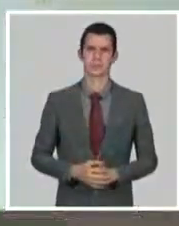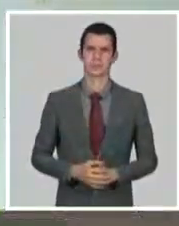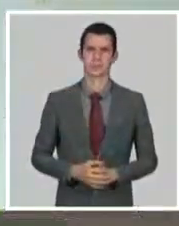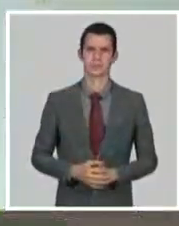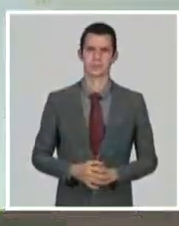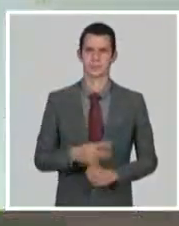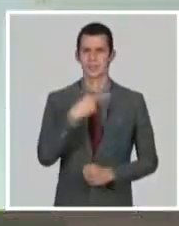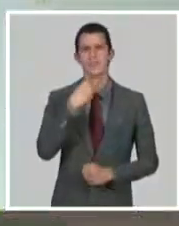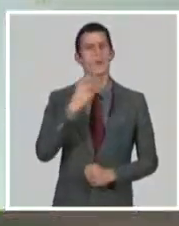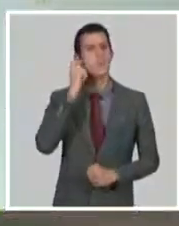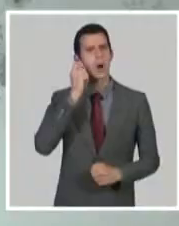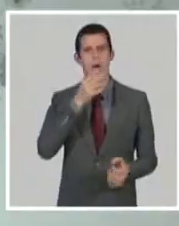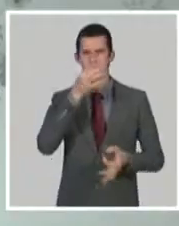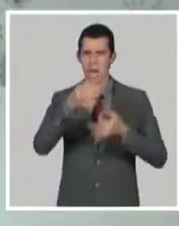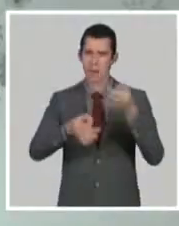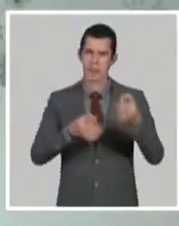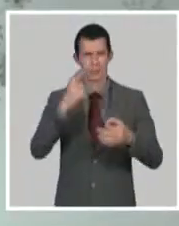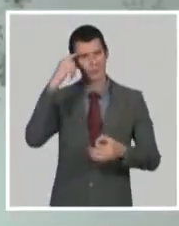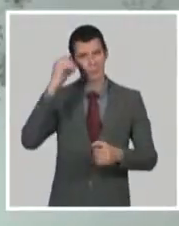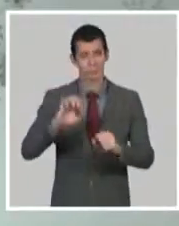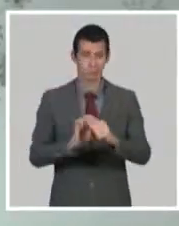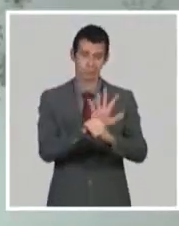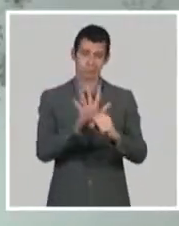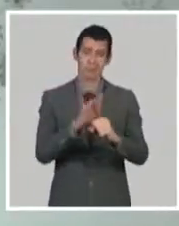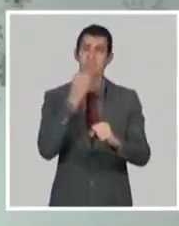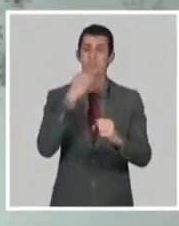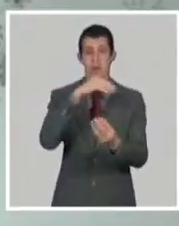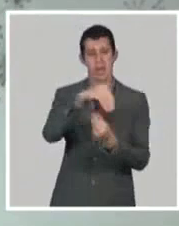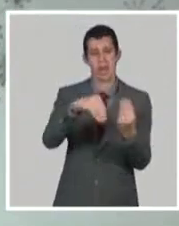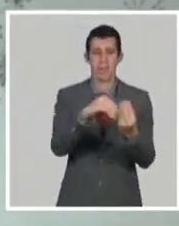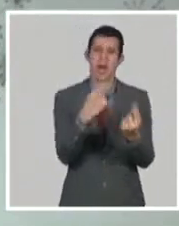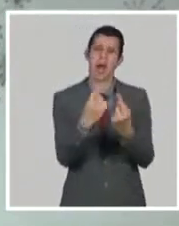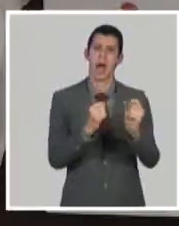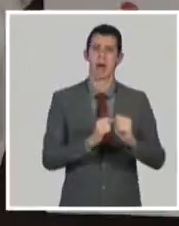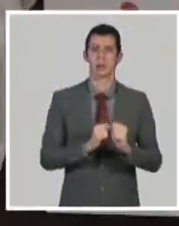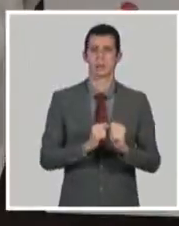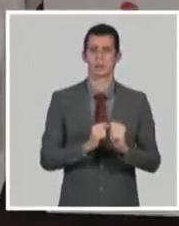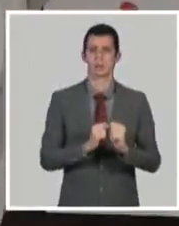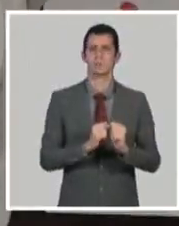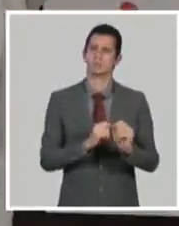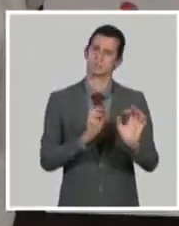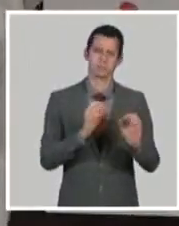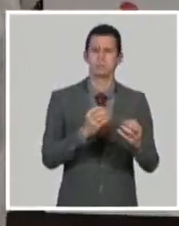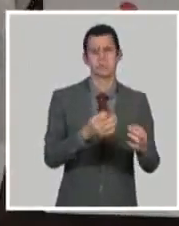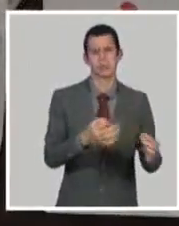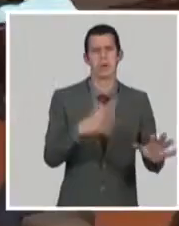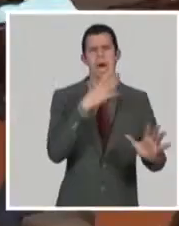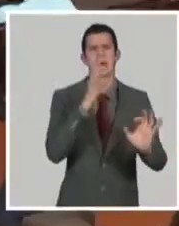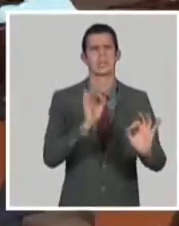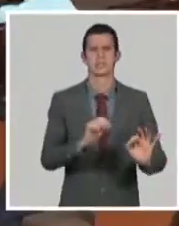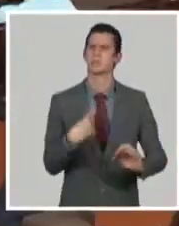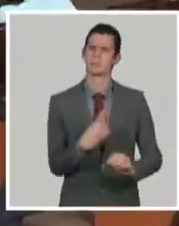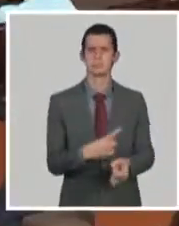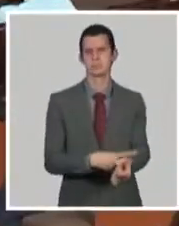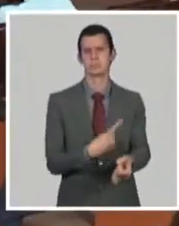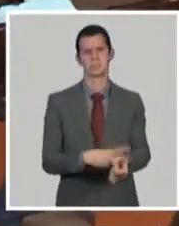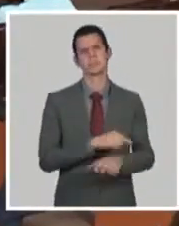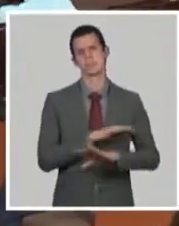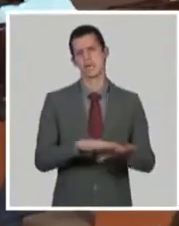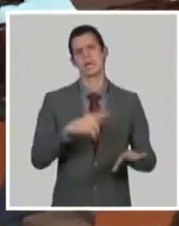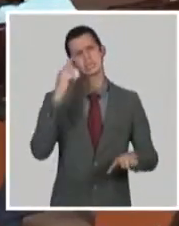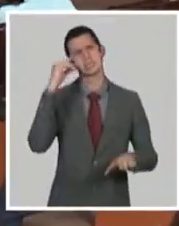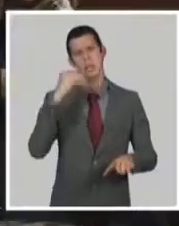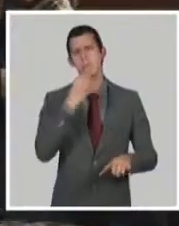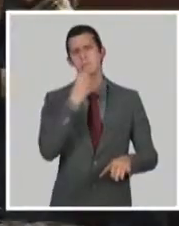De las mutaciones del virus y el pronóstico de sus posibles escenarios en Cuba no toma por sorpresa a la ciencia cubana.